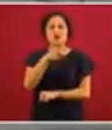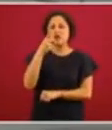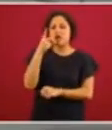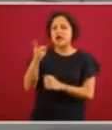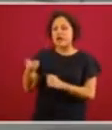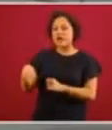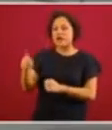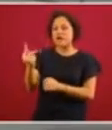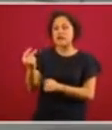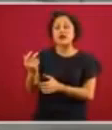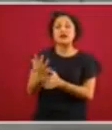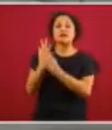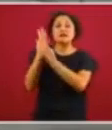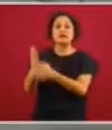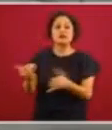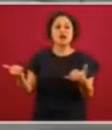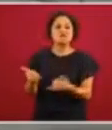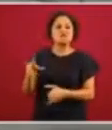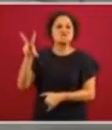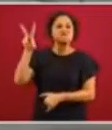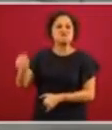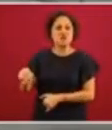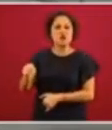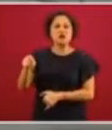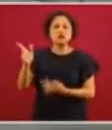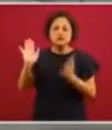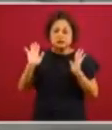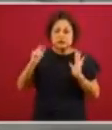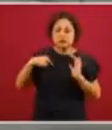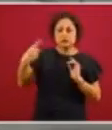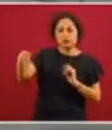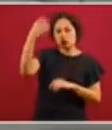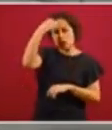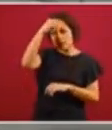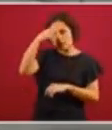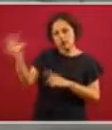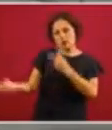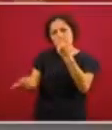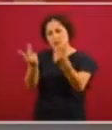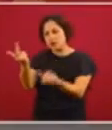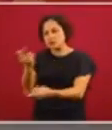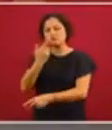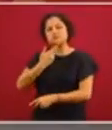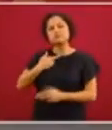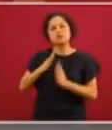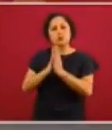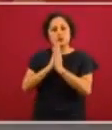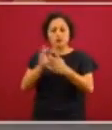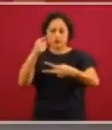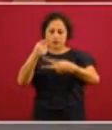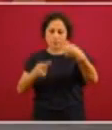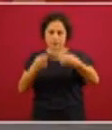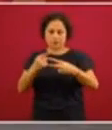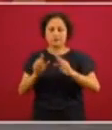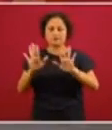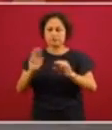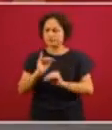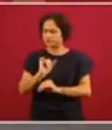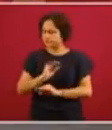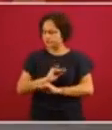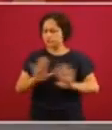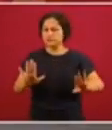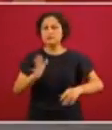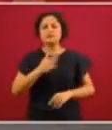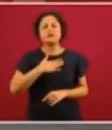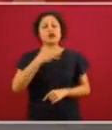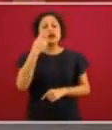rato el presidente López Obrador y la jefa de gobierno le daban el espaldarazo a usted. Estos 2 temas, doctor. Gracias. Con mucho gusto. Respecto a los ventiladores del IMSS